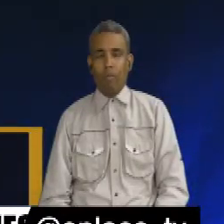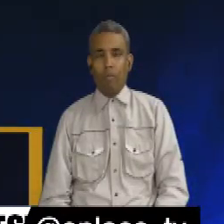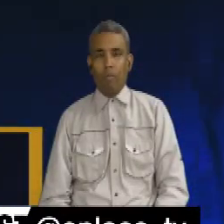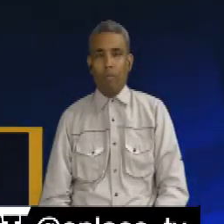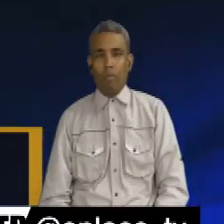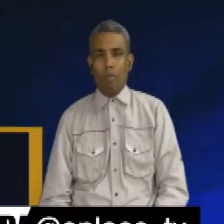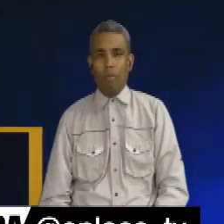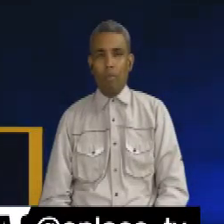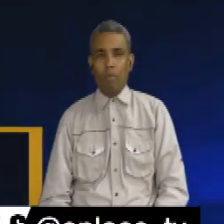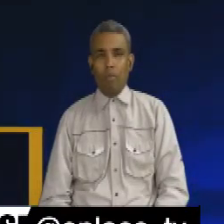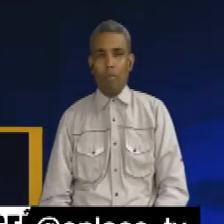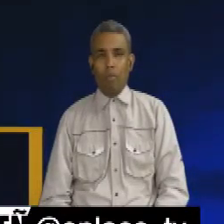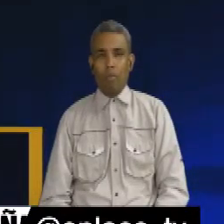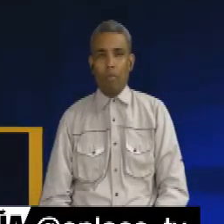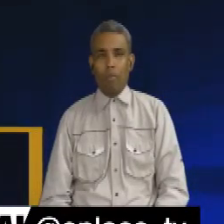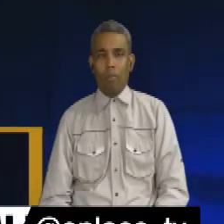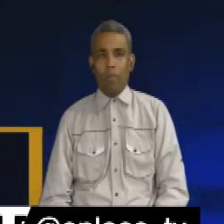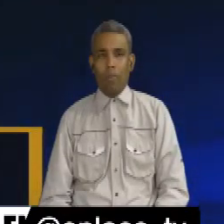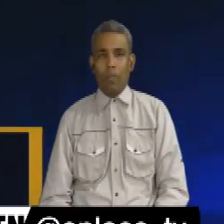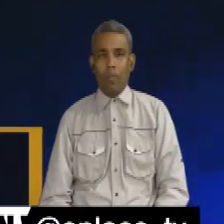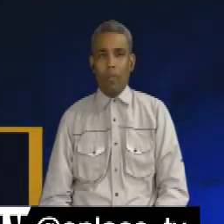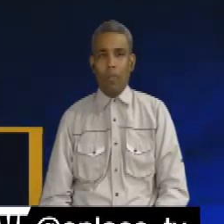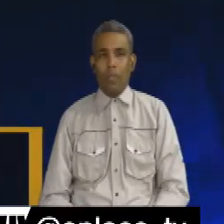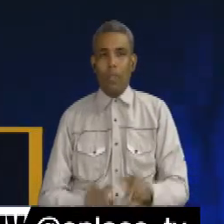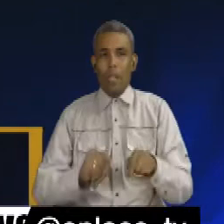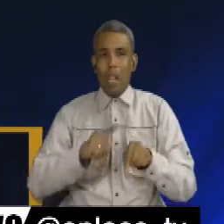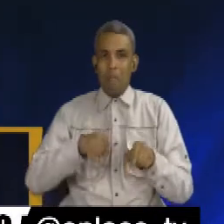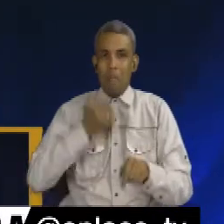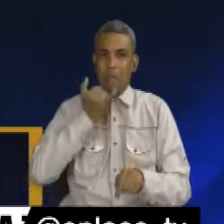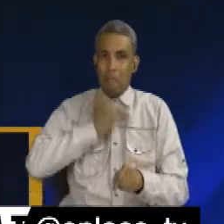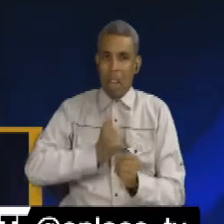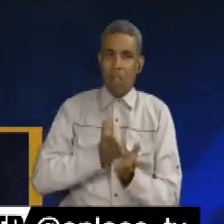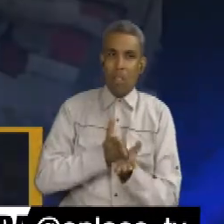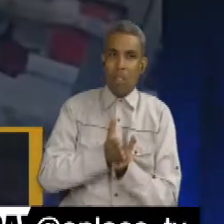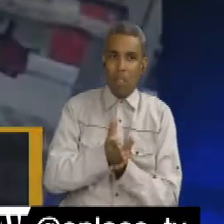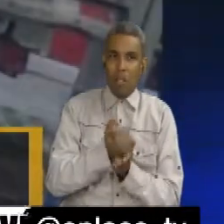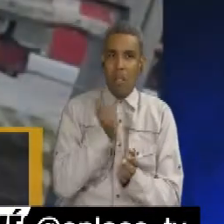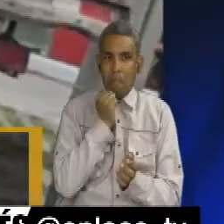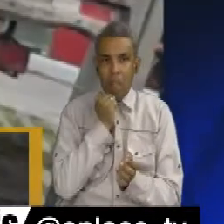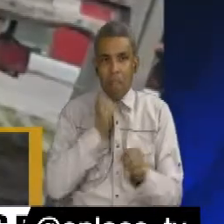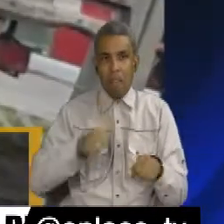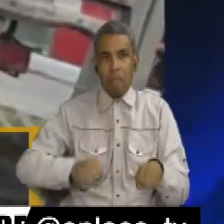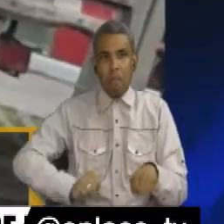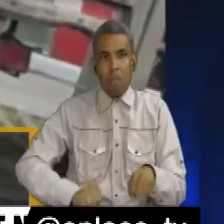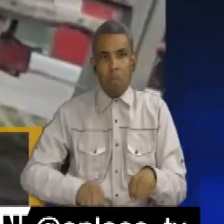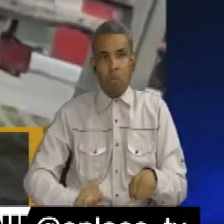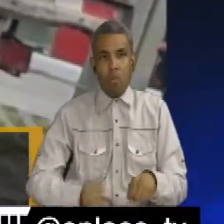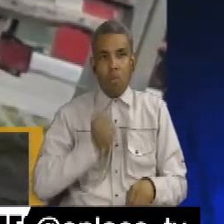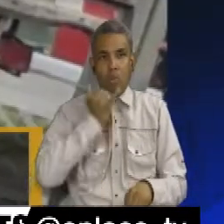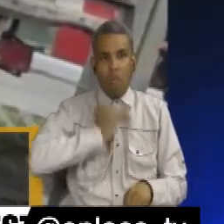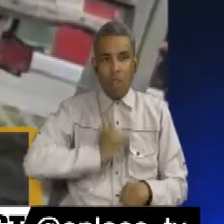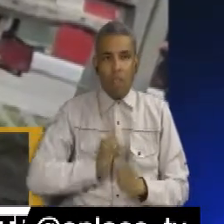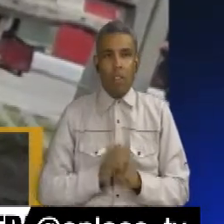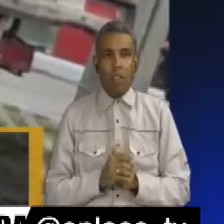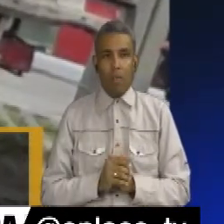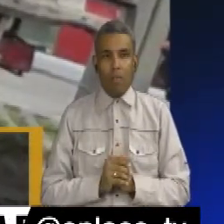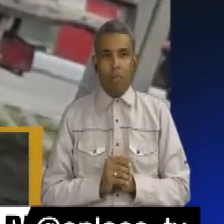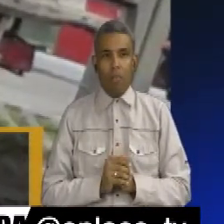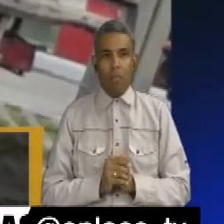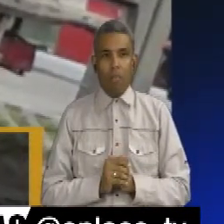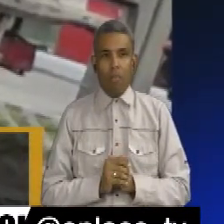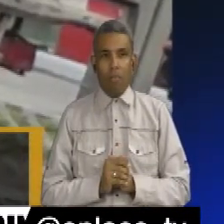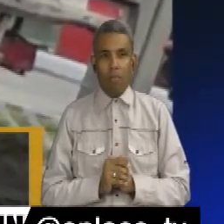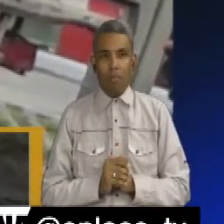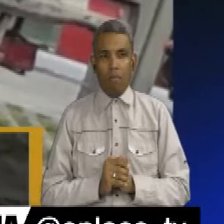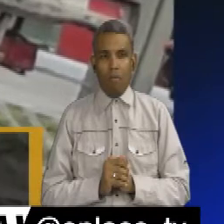Y continuamos con las imprudencias de algunos motociclistas. En esta fotografía se ve cómo en esta motocicleta es transportada